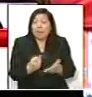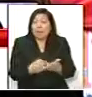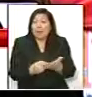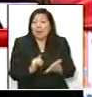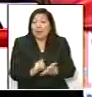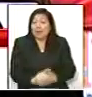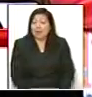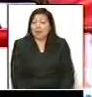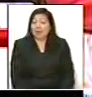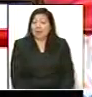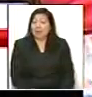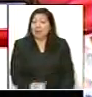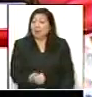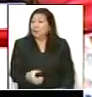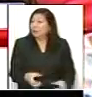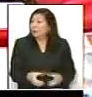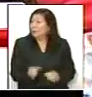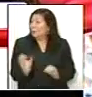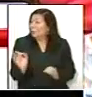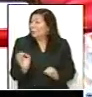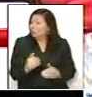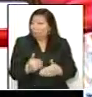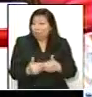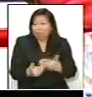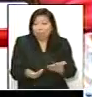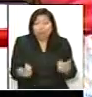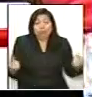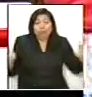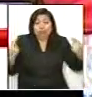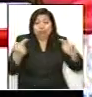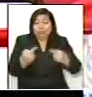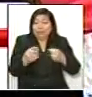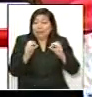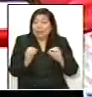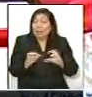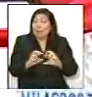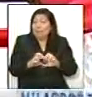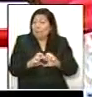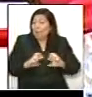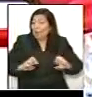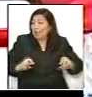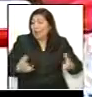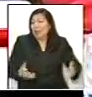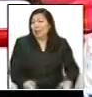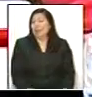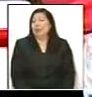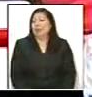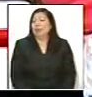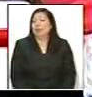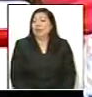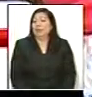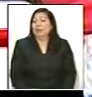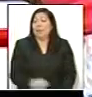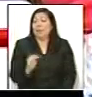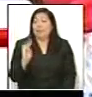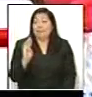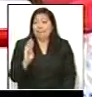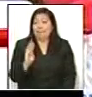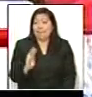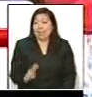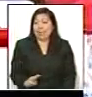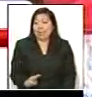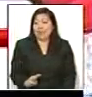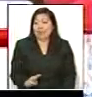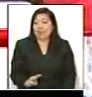de otra forma esta comisión nunca va a avanzar si se está cruzando permanentemente con sesiones del pleno. Hemos tenido pleno martes,